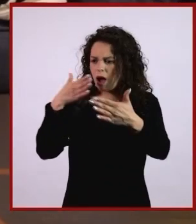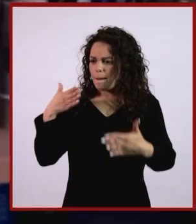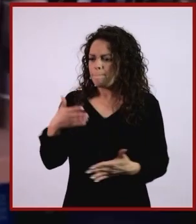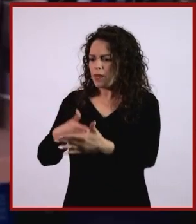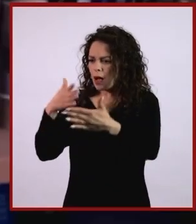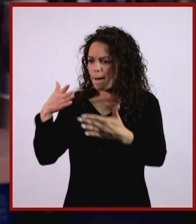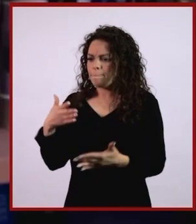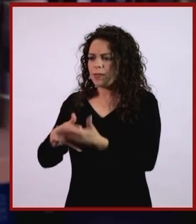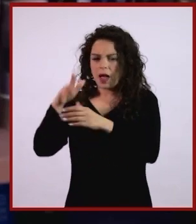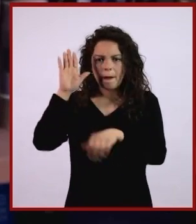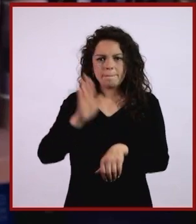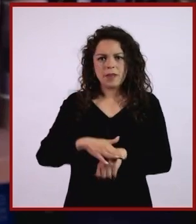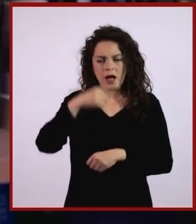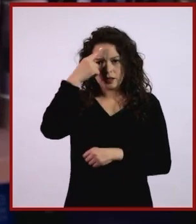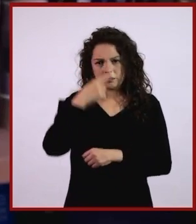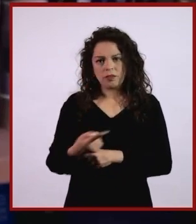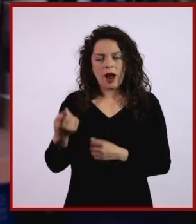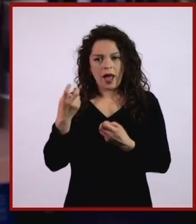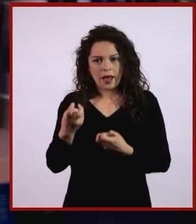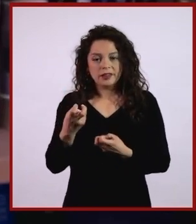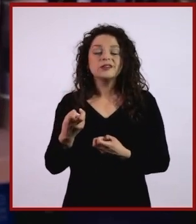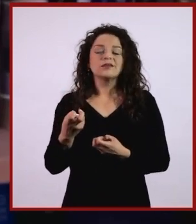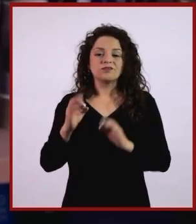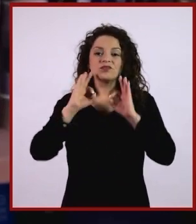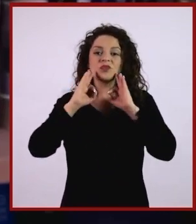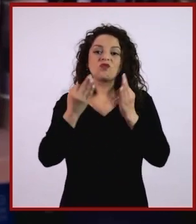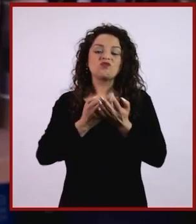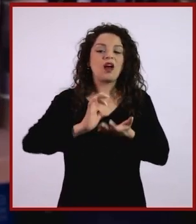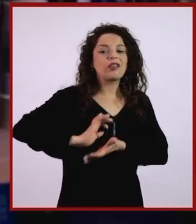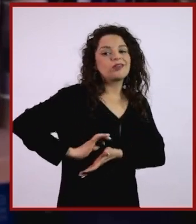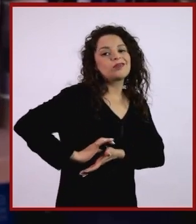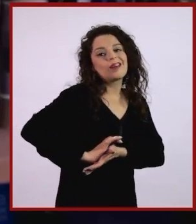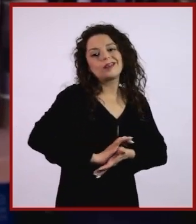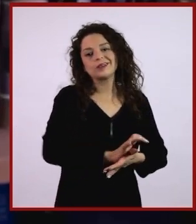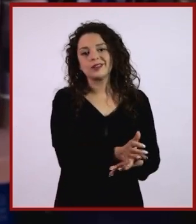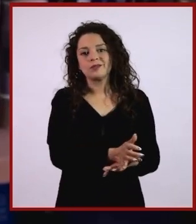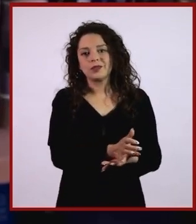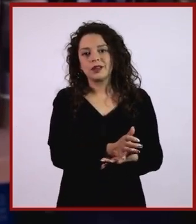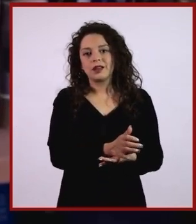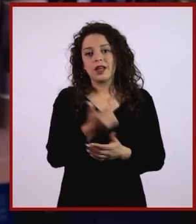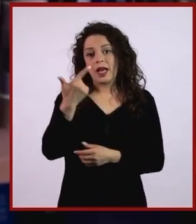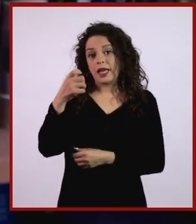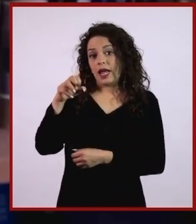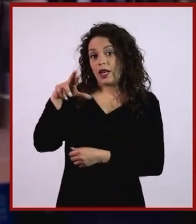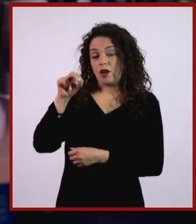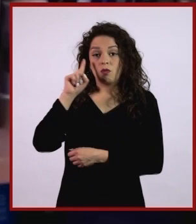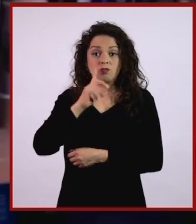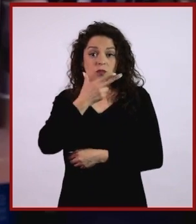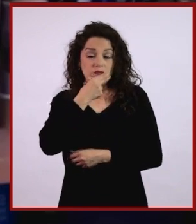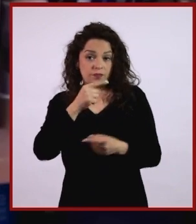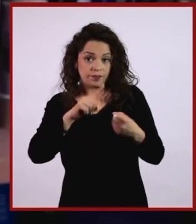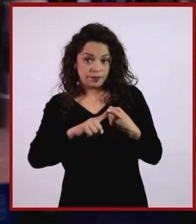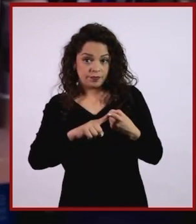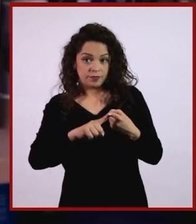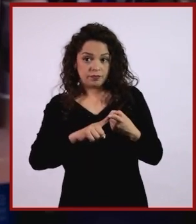digamos, obstáculos contra la cohesión social en nuestras sociedades son las formas de discriminación. La discriminación por género, la discriminación por raza, el